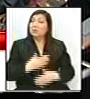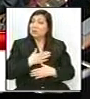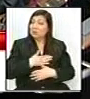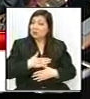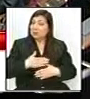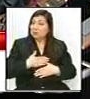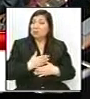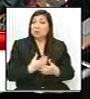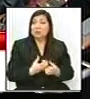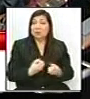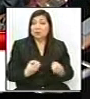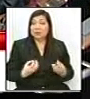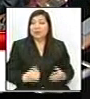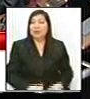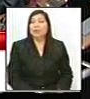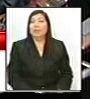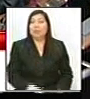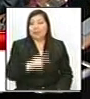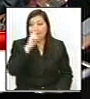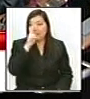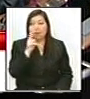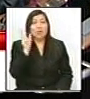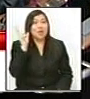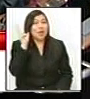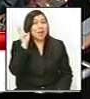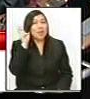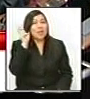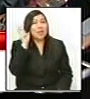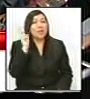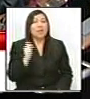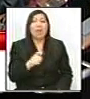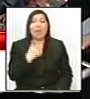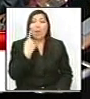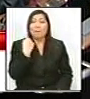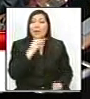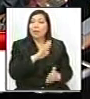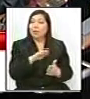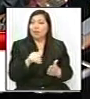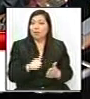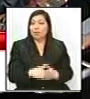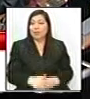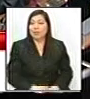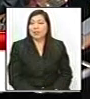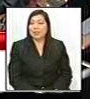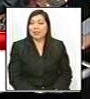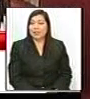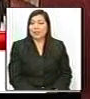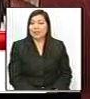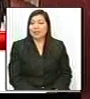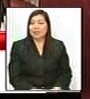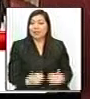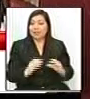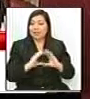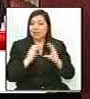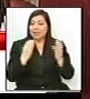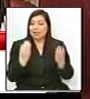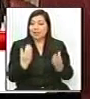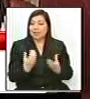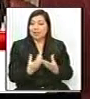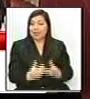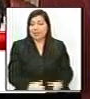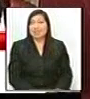entusiasmo, el Perú escuchó Agua para Todos. Y este Congreso